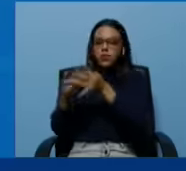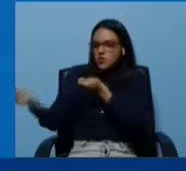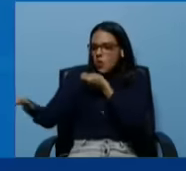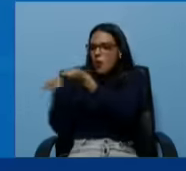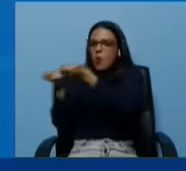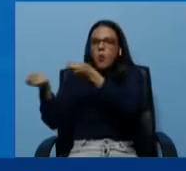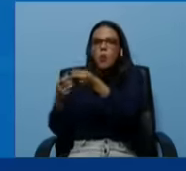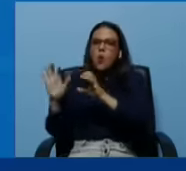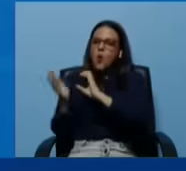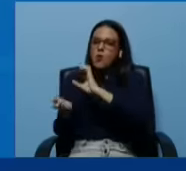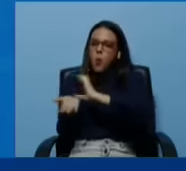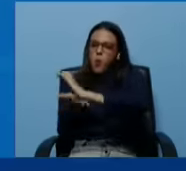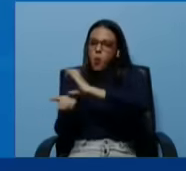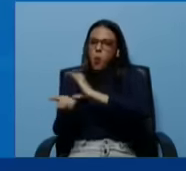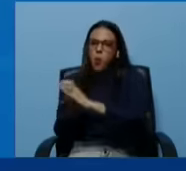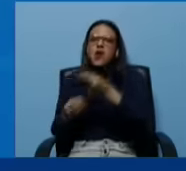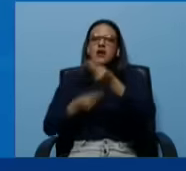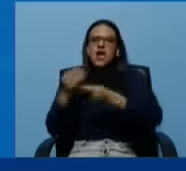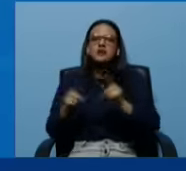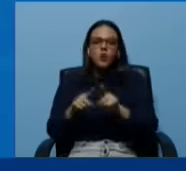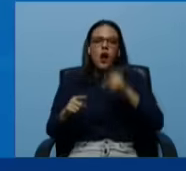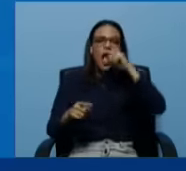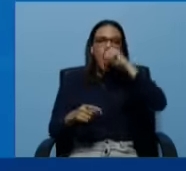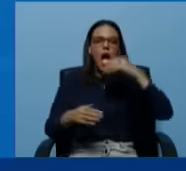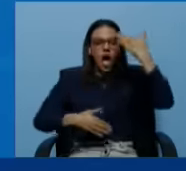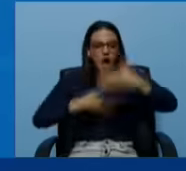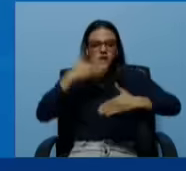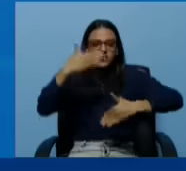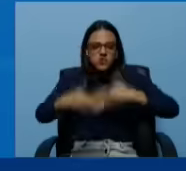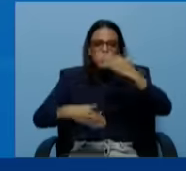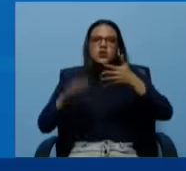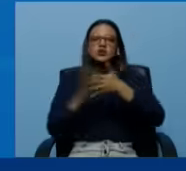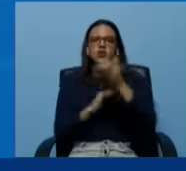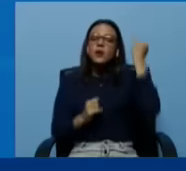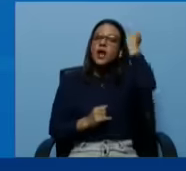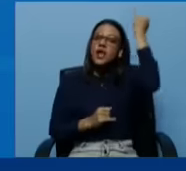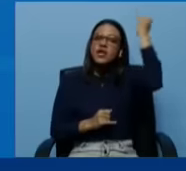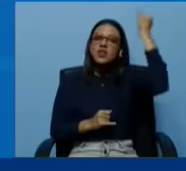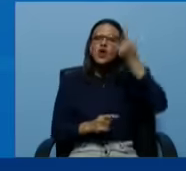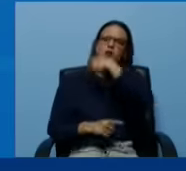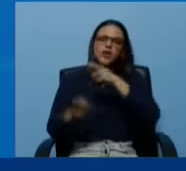han derivado en el transcurso de los años hacia la ideología del fascismo.